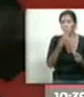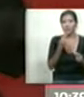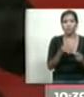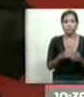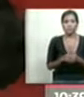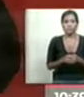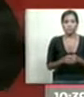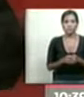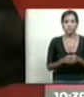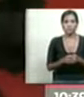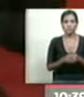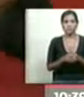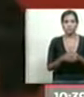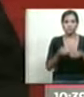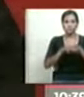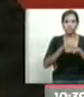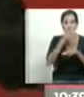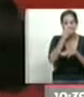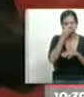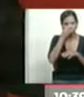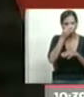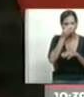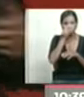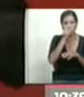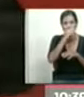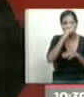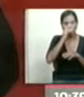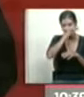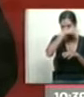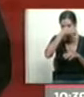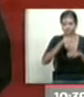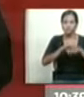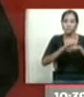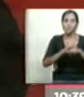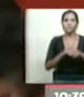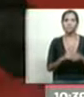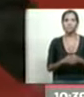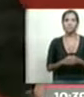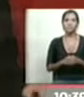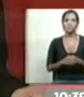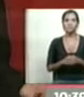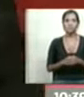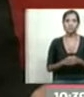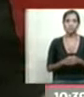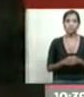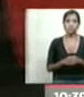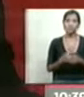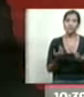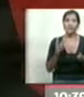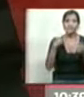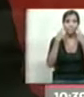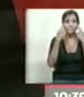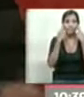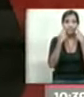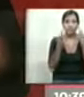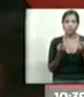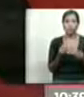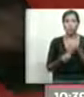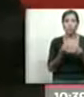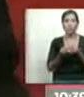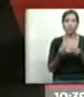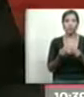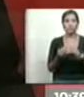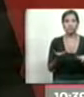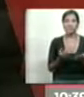el tema de la caída de este ídolo, como dices tú, de patas de barro, y hay que estar pendiente porque es muy peligroso, porque pueden